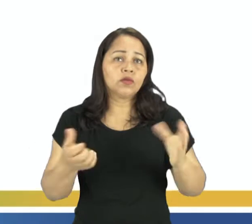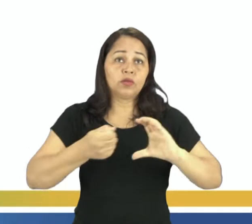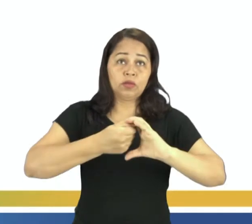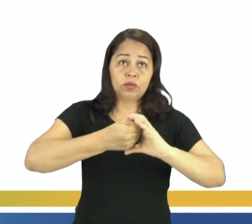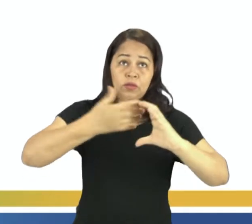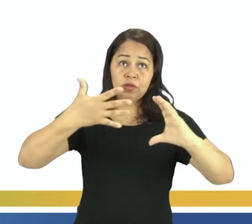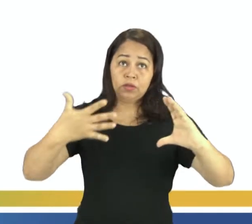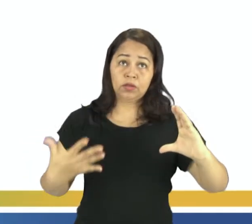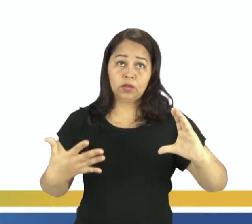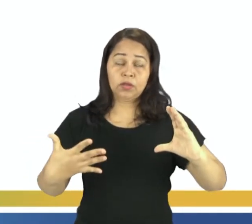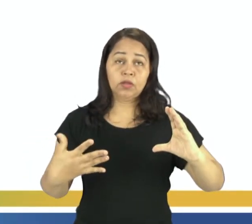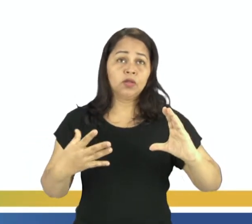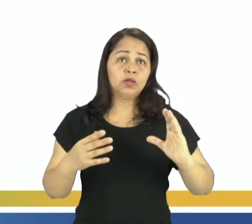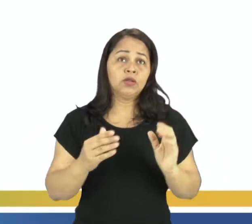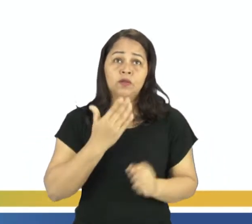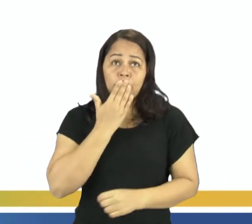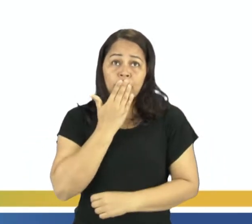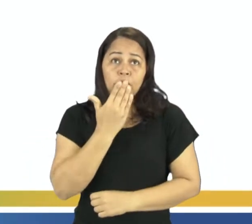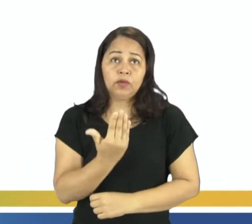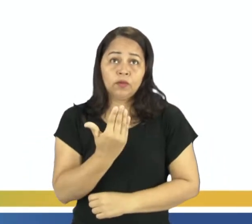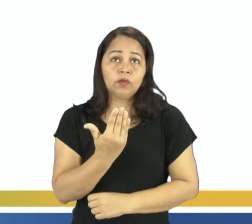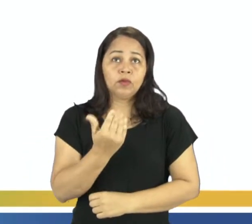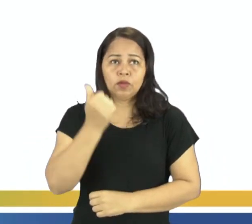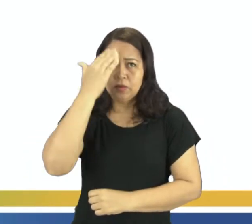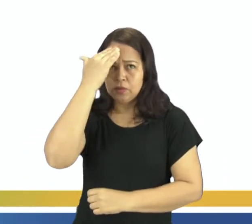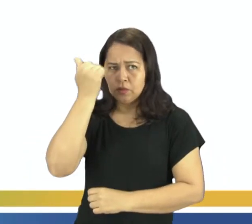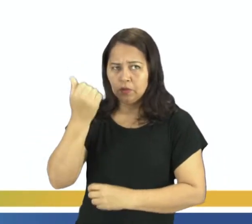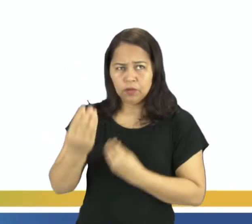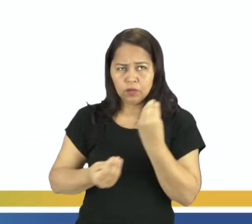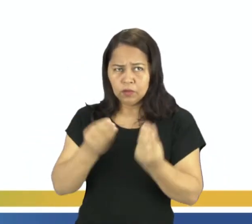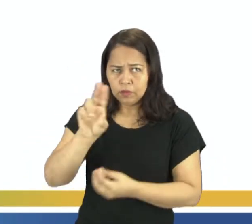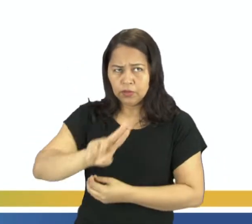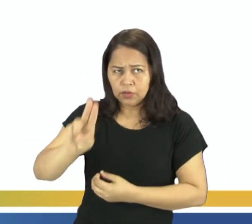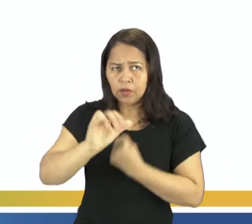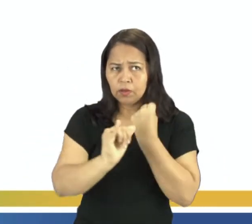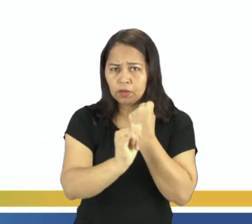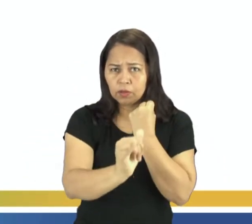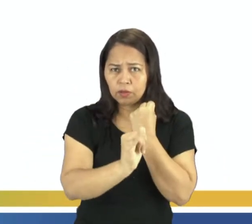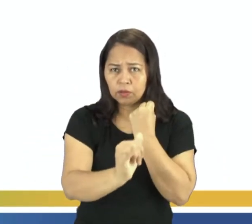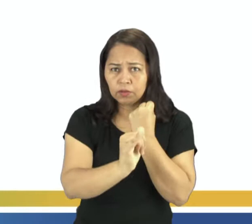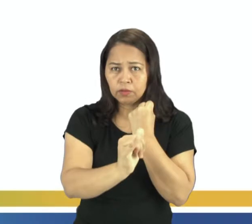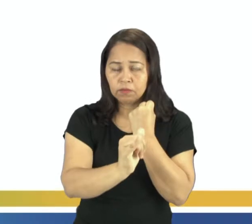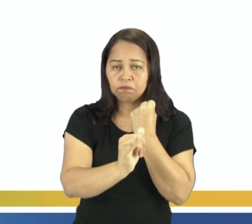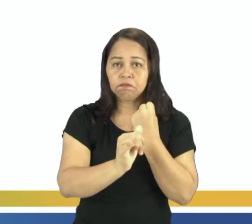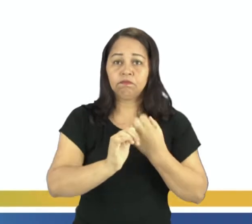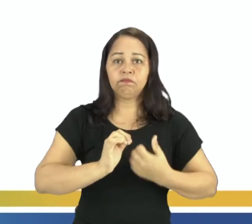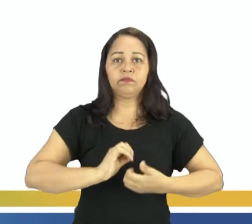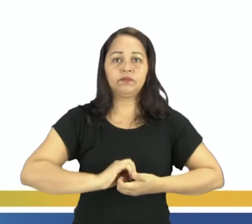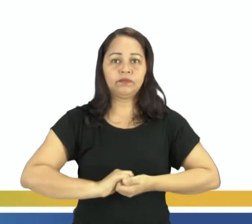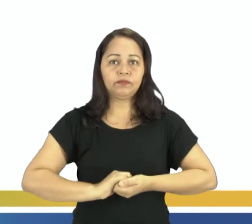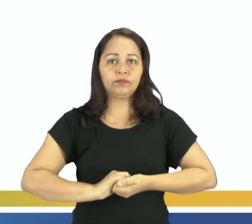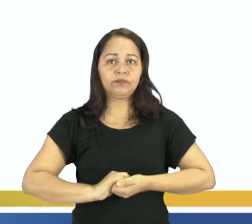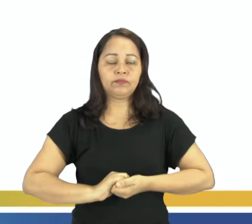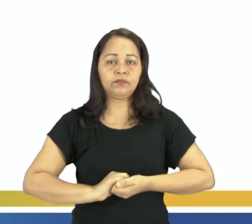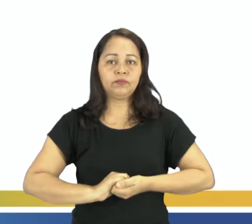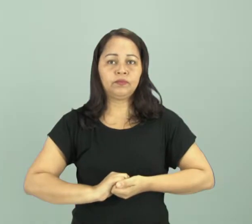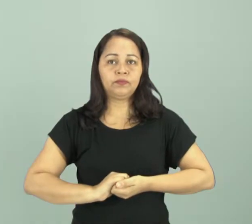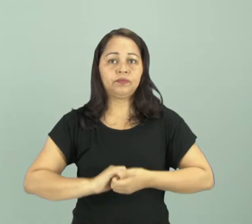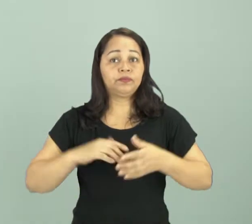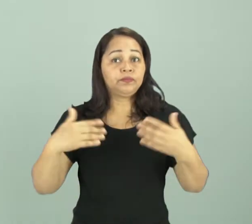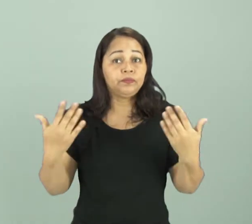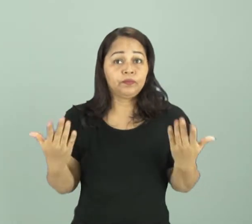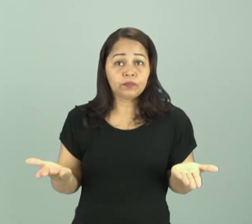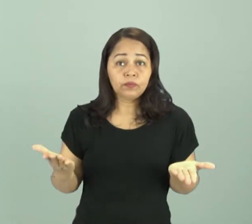sus características y sus tipos? ¿Sabes cómo usar uma crônica? Vamos para o português.